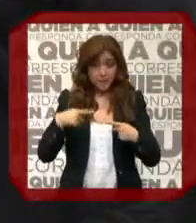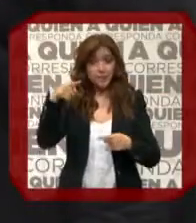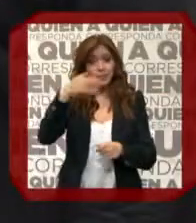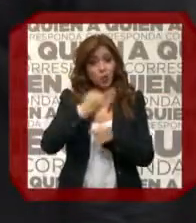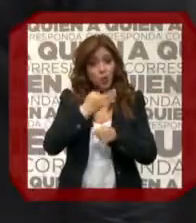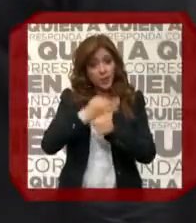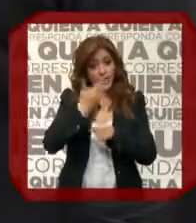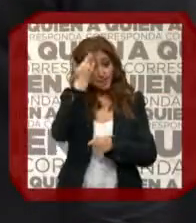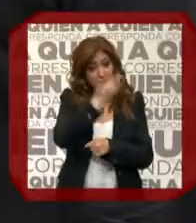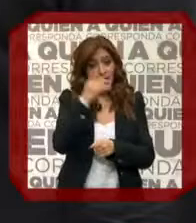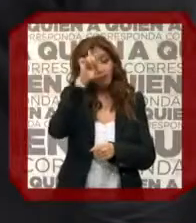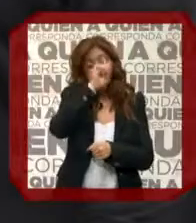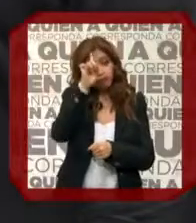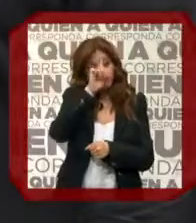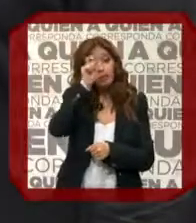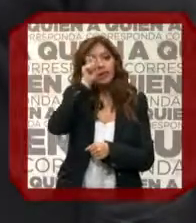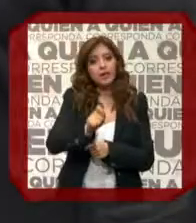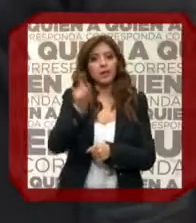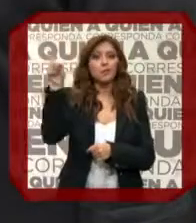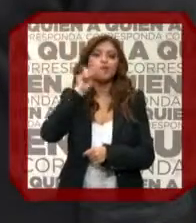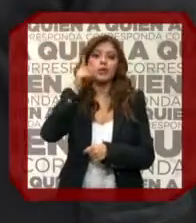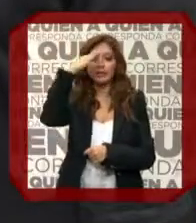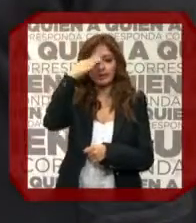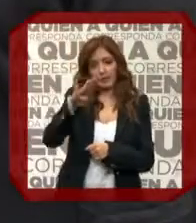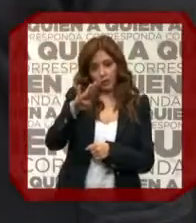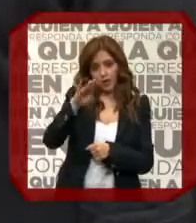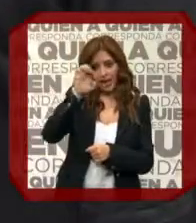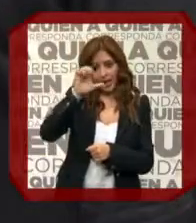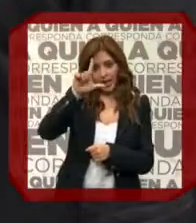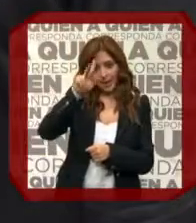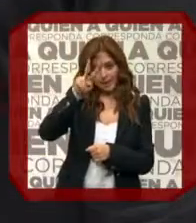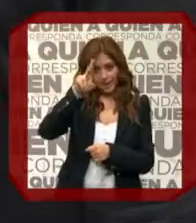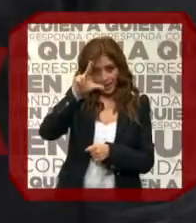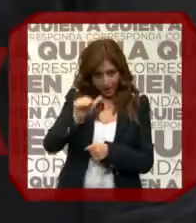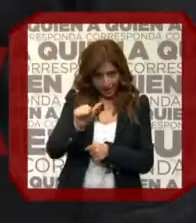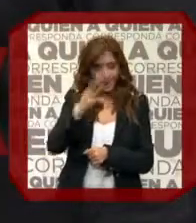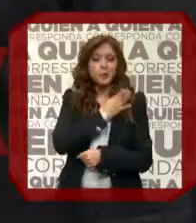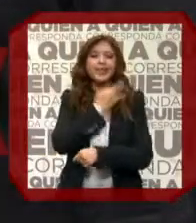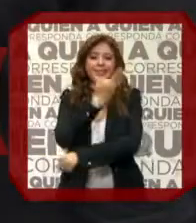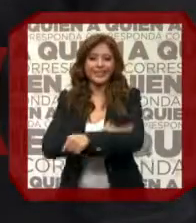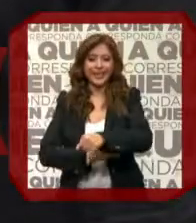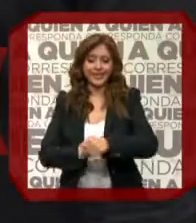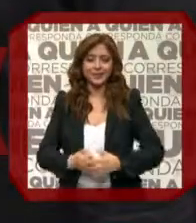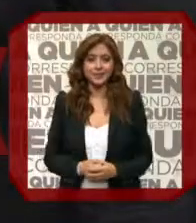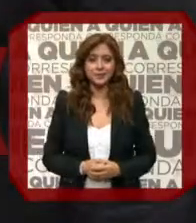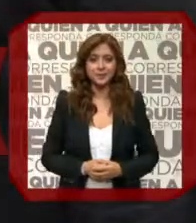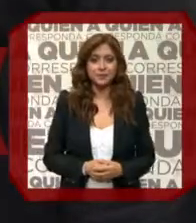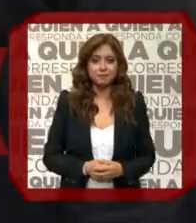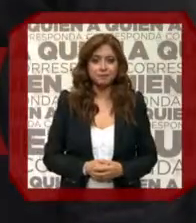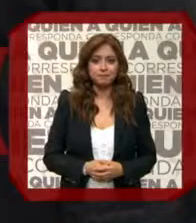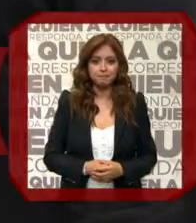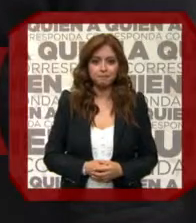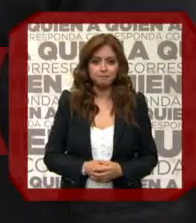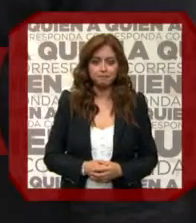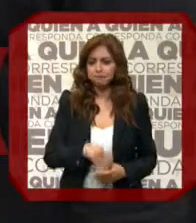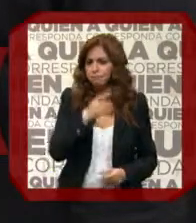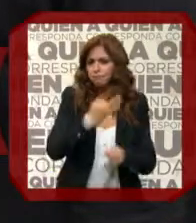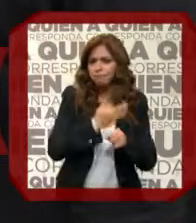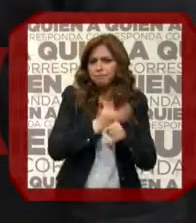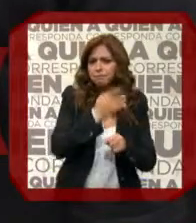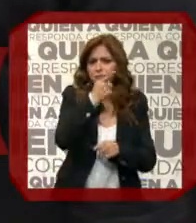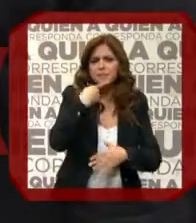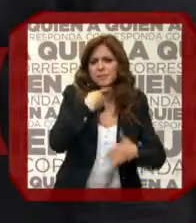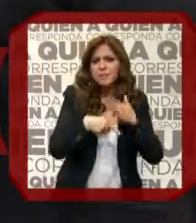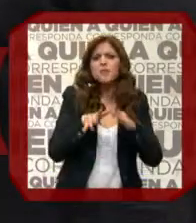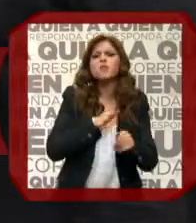a solicitarnos orientación, que es el caso de la señora Elvira Villaseñor. Muy buenas tardes, señora Elvira. Buenas tardes. ¿Qué es lo que está pasando? ¿Cuál es su denuncia?